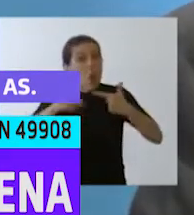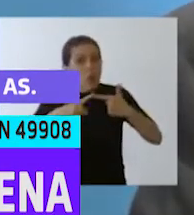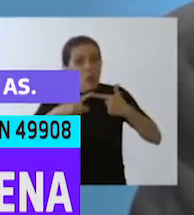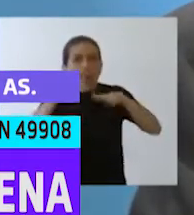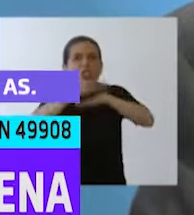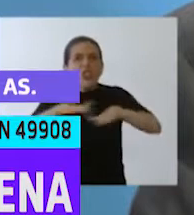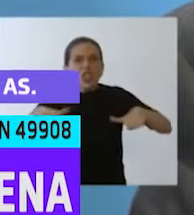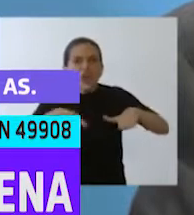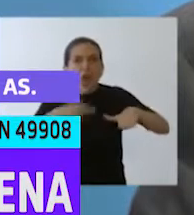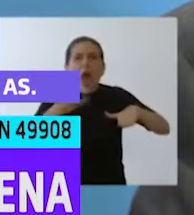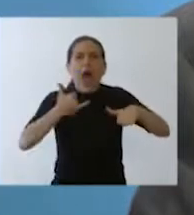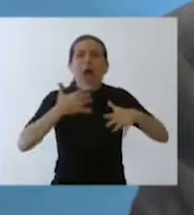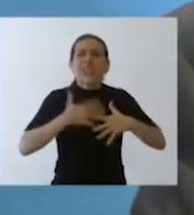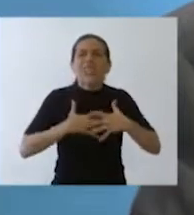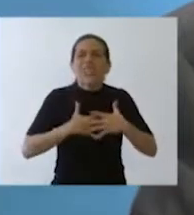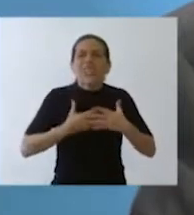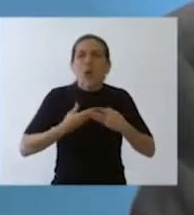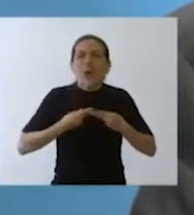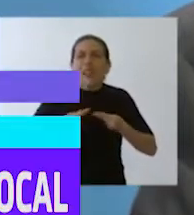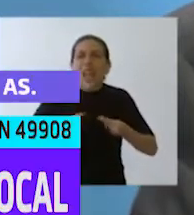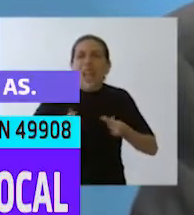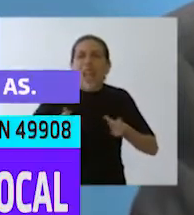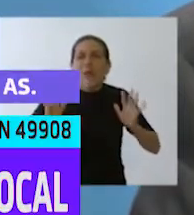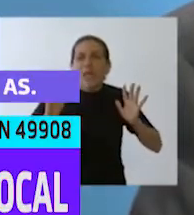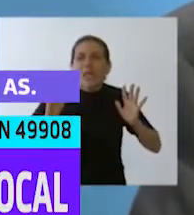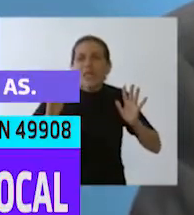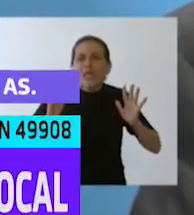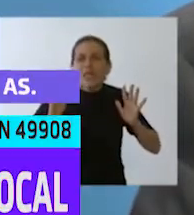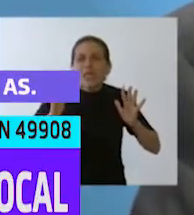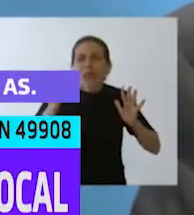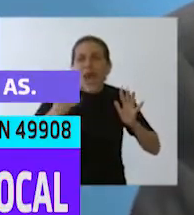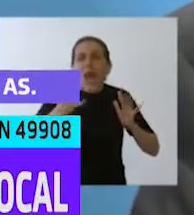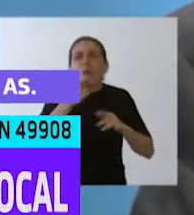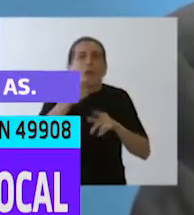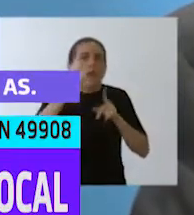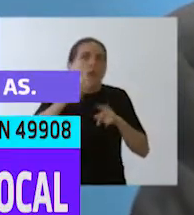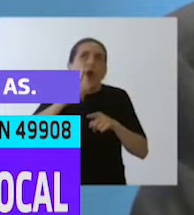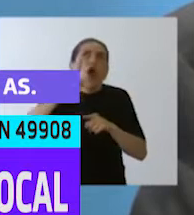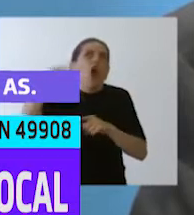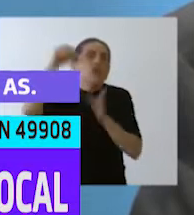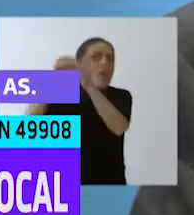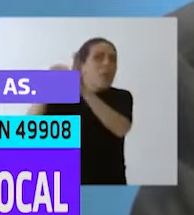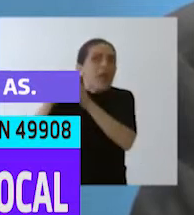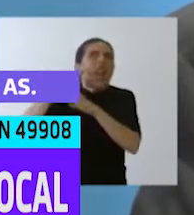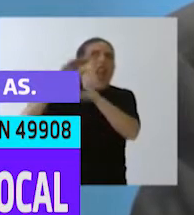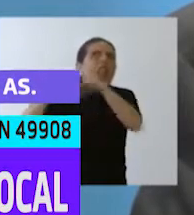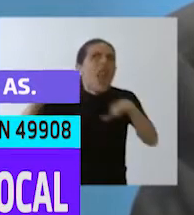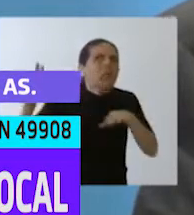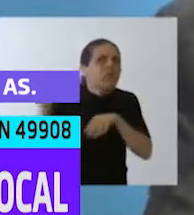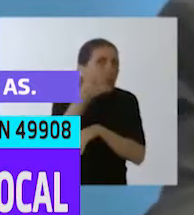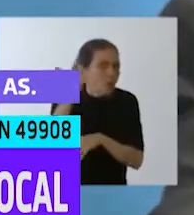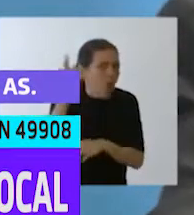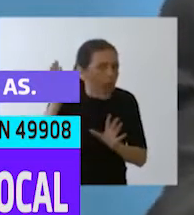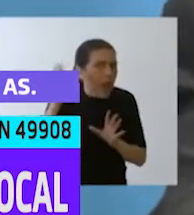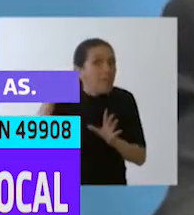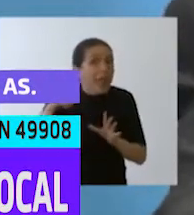para todos, ¿no? Porque lo ideal es seguir como hasta ahora, trabajando coordinadamente. La